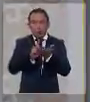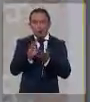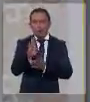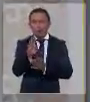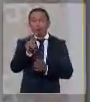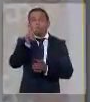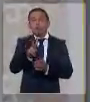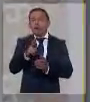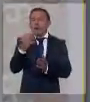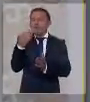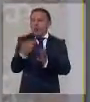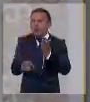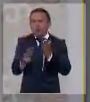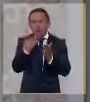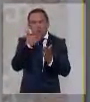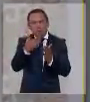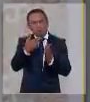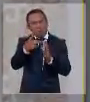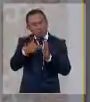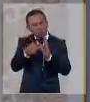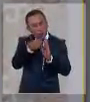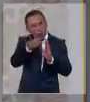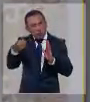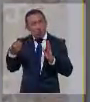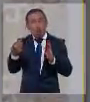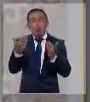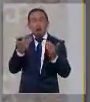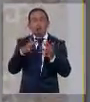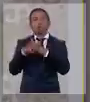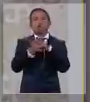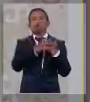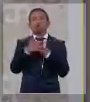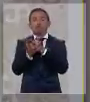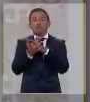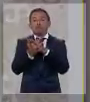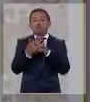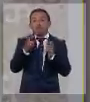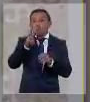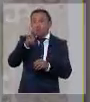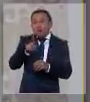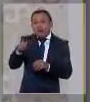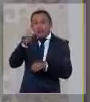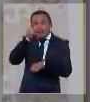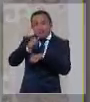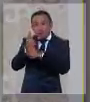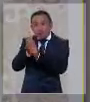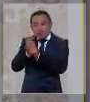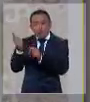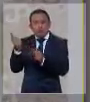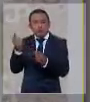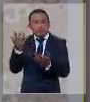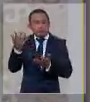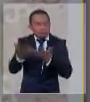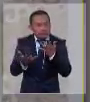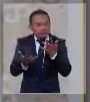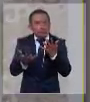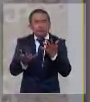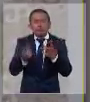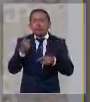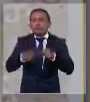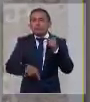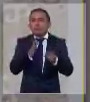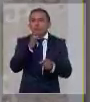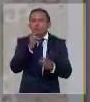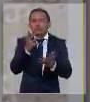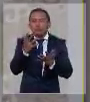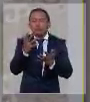Y evidentemente la rectoría de la Federación en ese sentido está imposibilitada. Entonces aquí lo que tenemos que hacer es modificar esto y